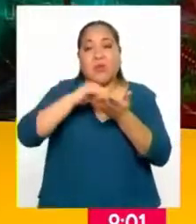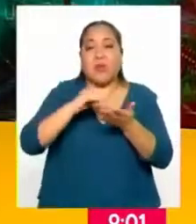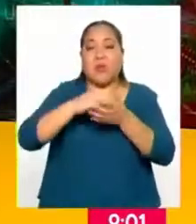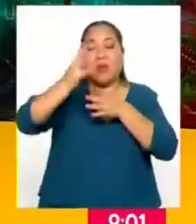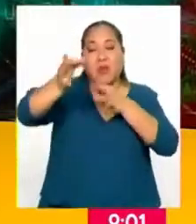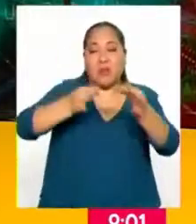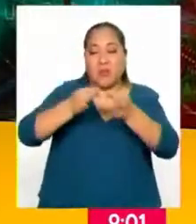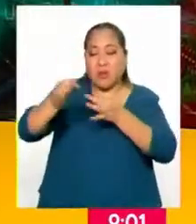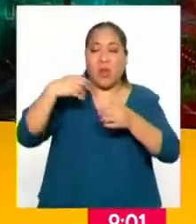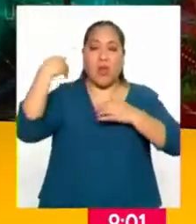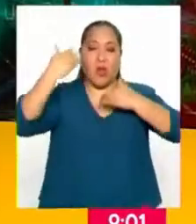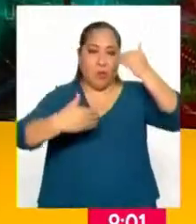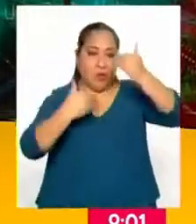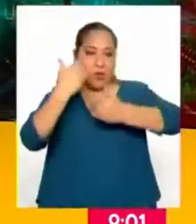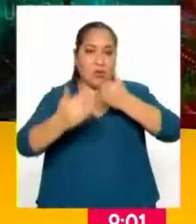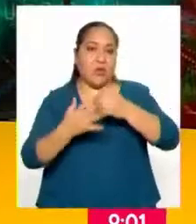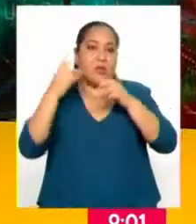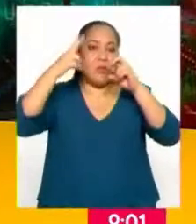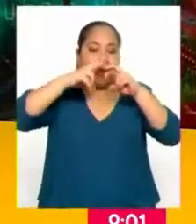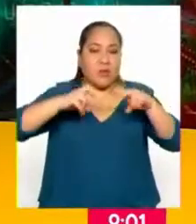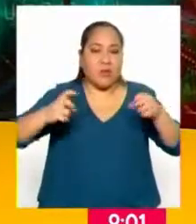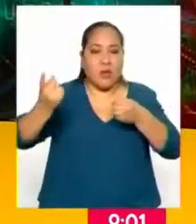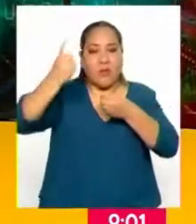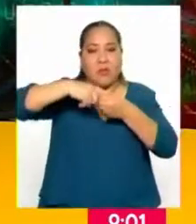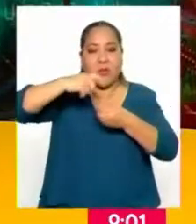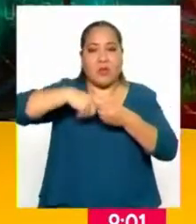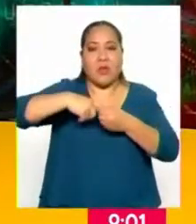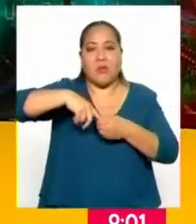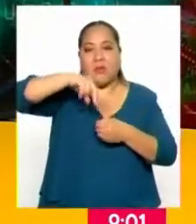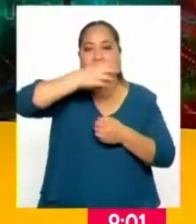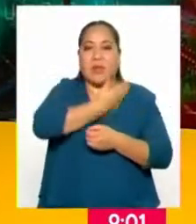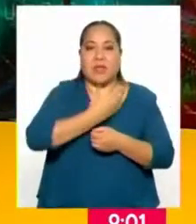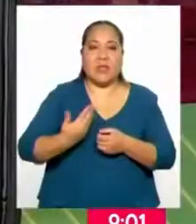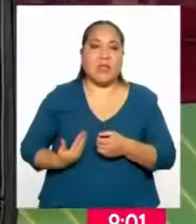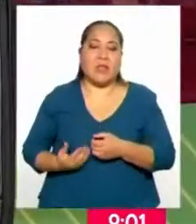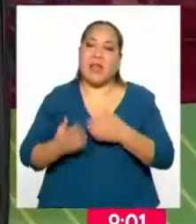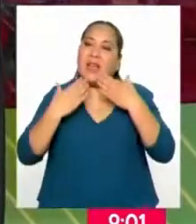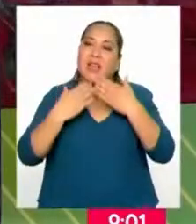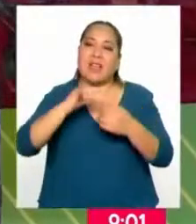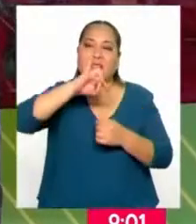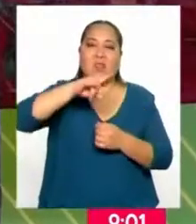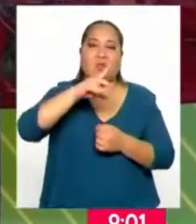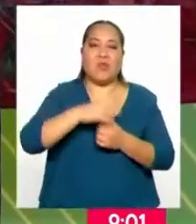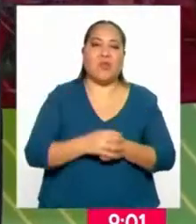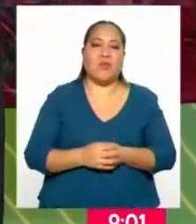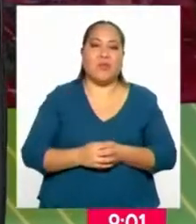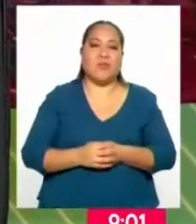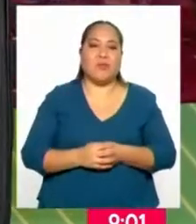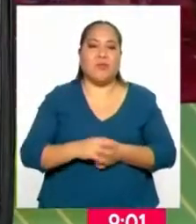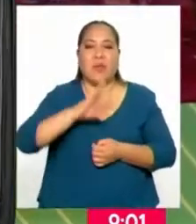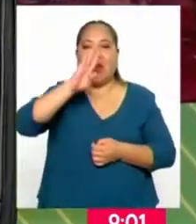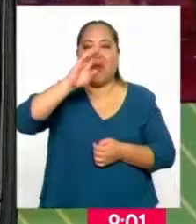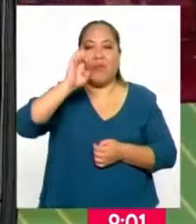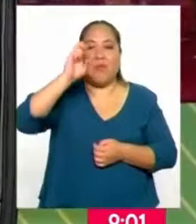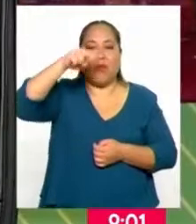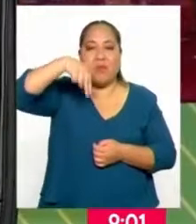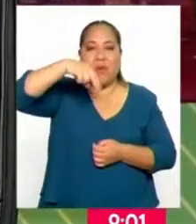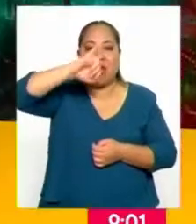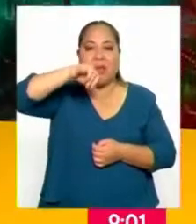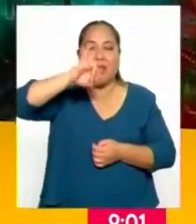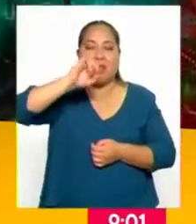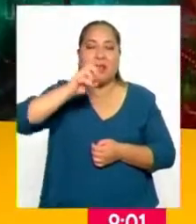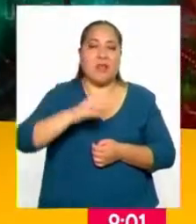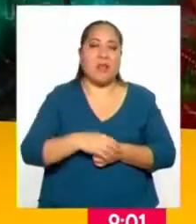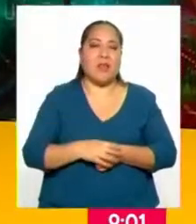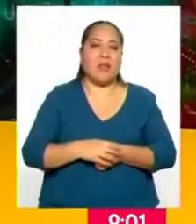de estos procesos en los que se encuentra involucrado el presidente de la República. Muchas gracias, Julio. Ok, Benji Espinosa ha estado conversando con nosotros, ya no hay